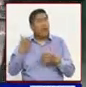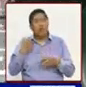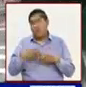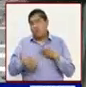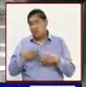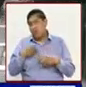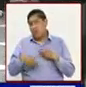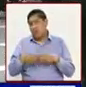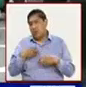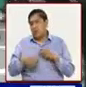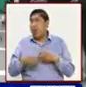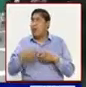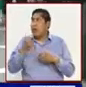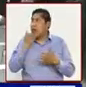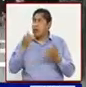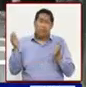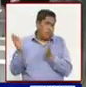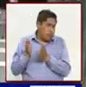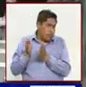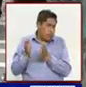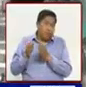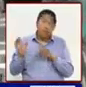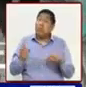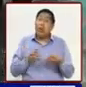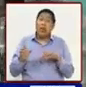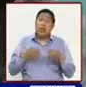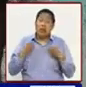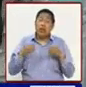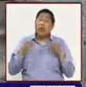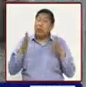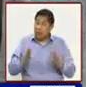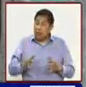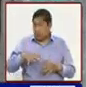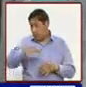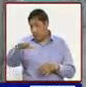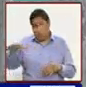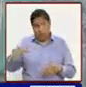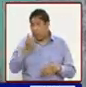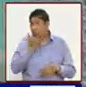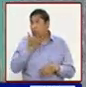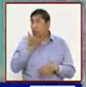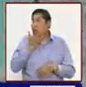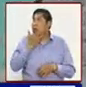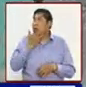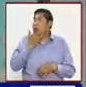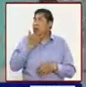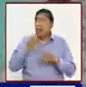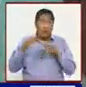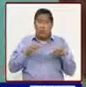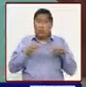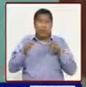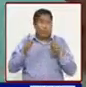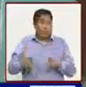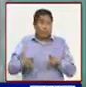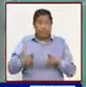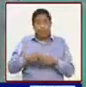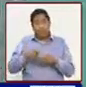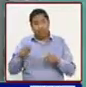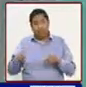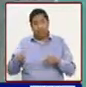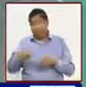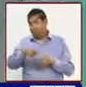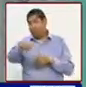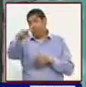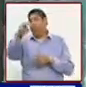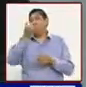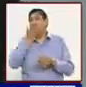tipo de accidentes. Es angosta y eso también hace de que las vendedoras que ocupan este espacio hagan que la gente tenga que bajar